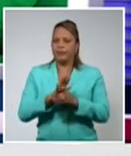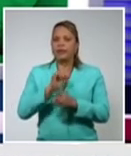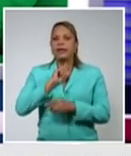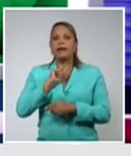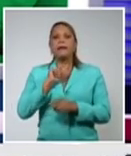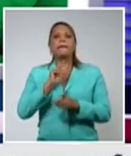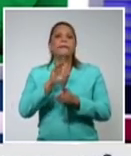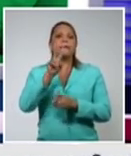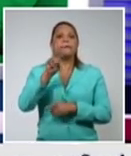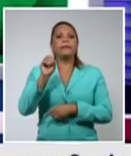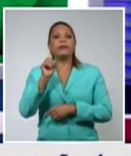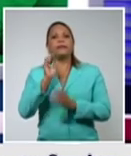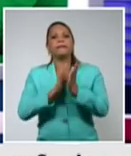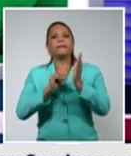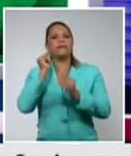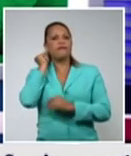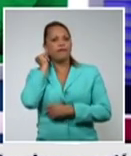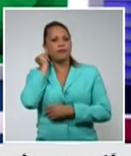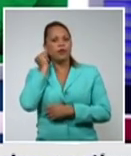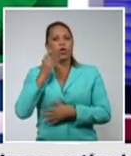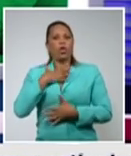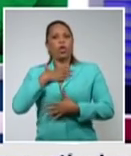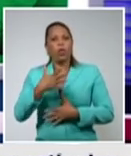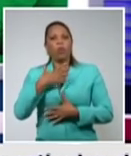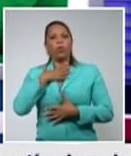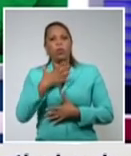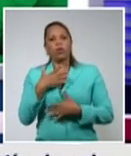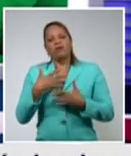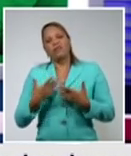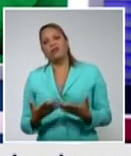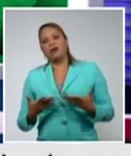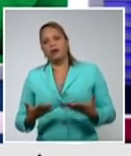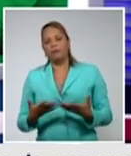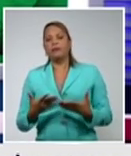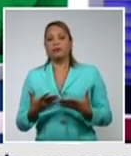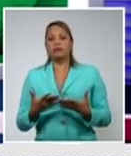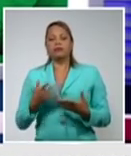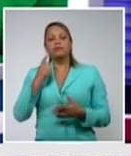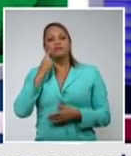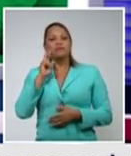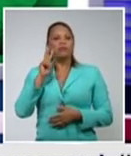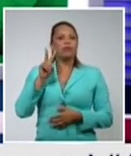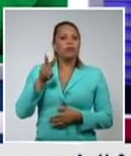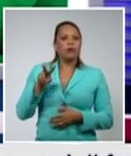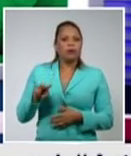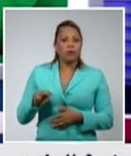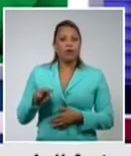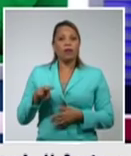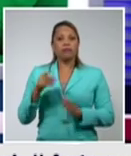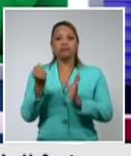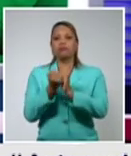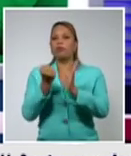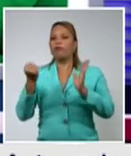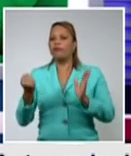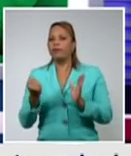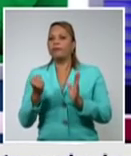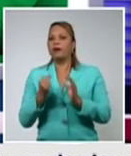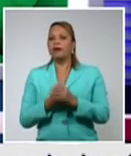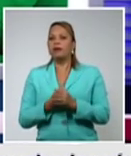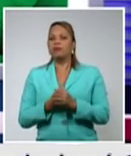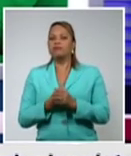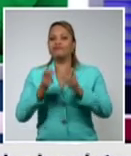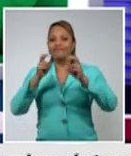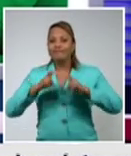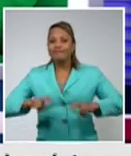febrero, tos y decaimiento. Fue evaluado, fue diagnosticado, tuvo una